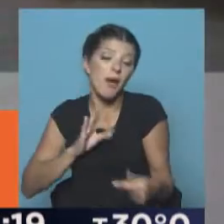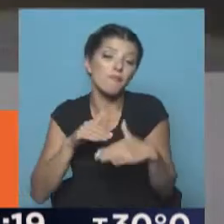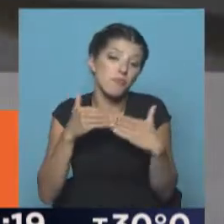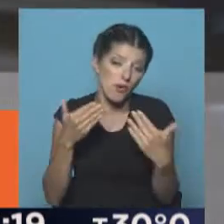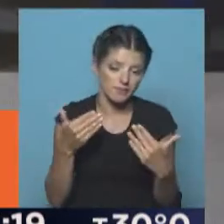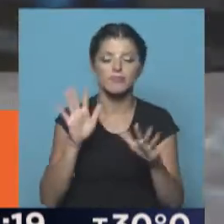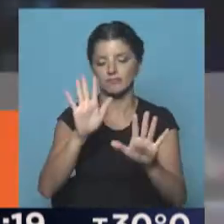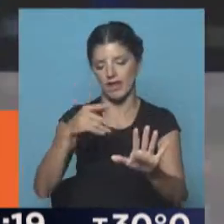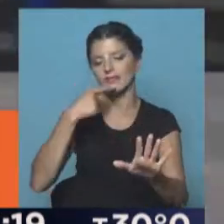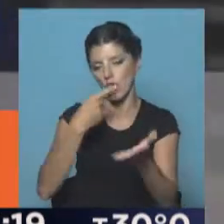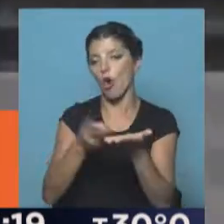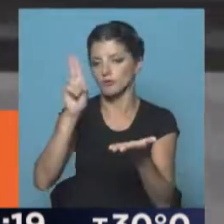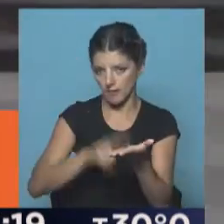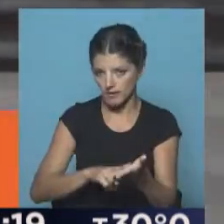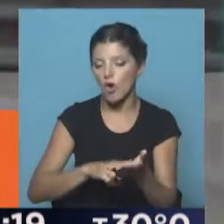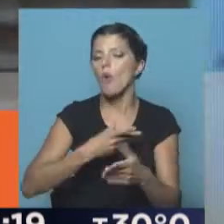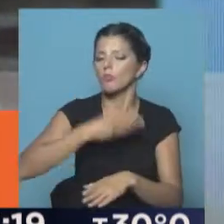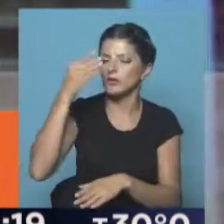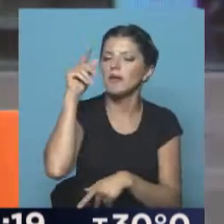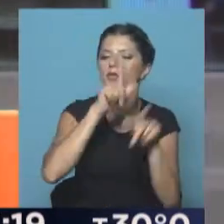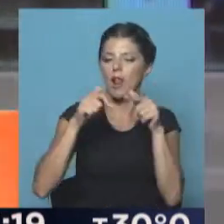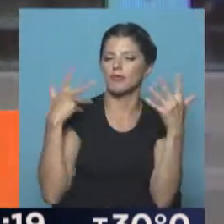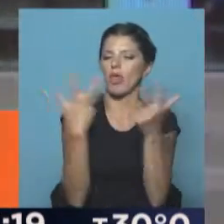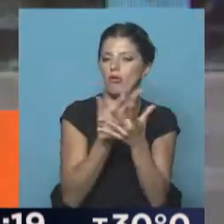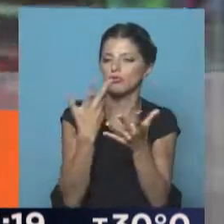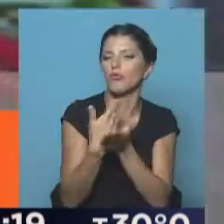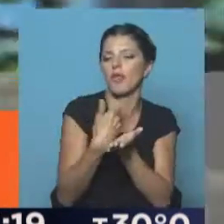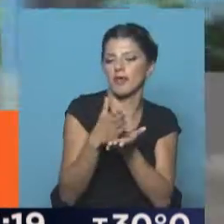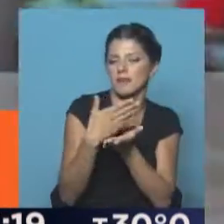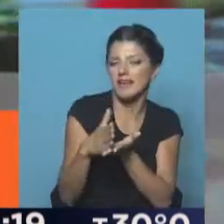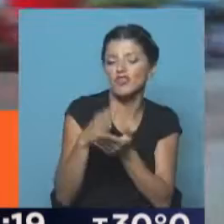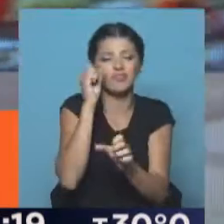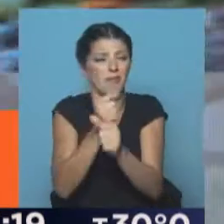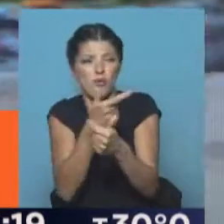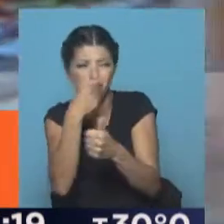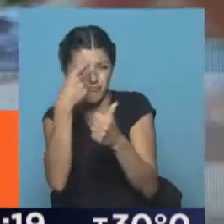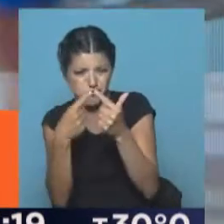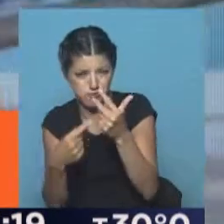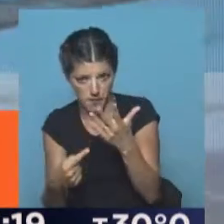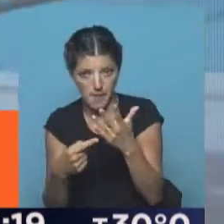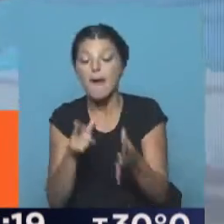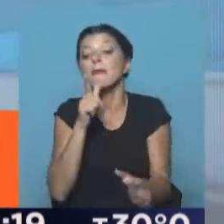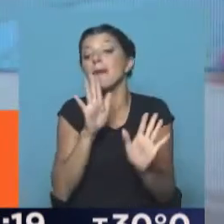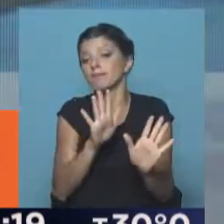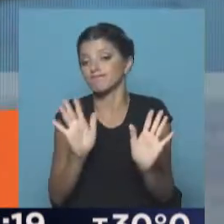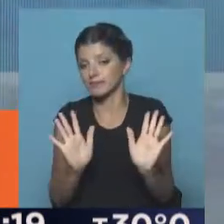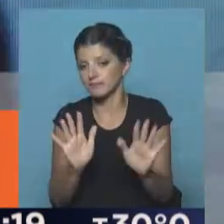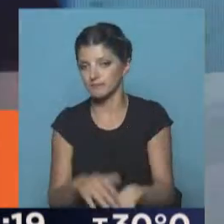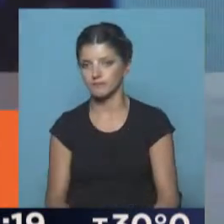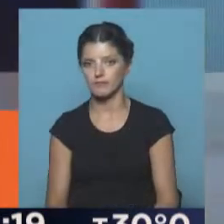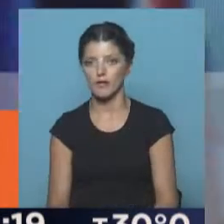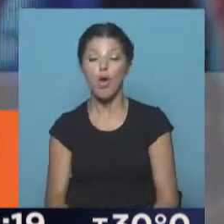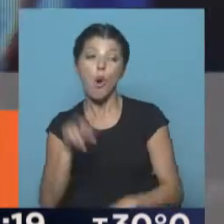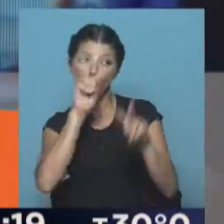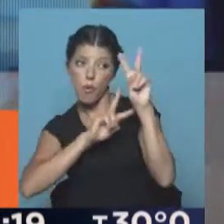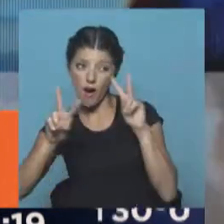en muchos casos está golpeada por el desempleo, por la discriminación, etcétera, no lo tiene, digamos. Mm. Por ahí pasa un poco, por ahí me parece la cosa, ¿no? Buscar la bandera ajena,